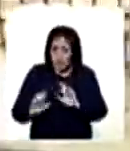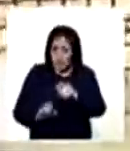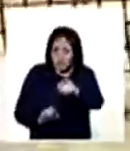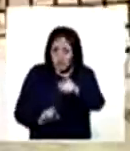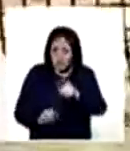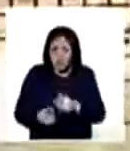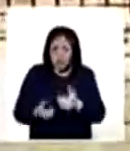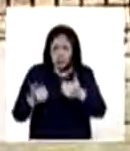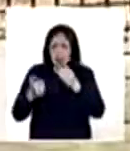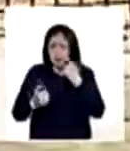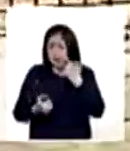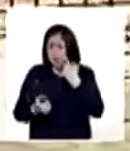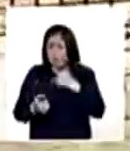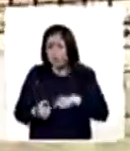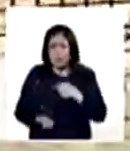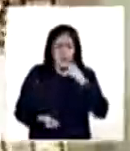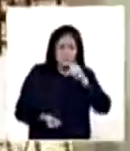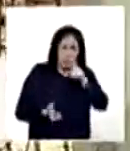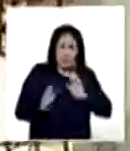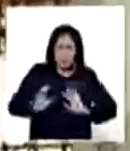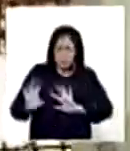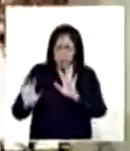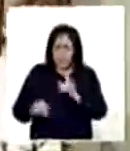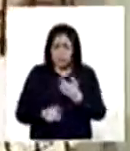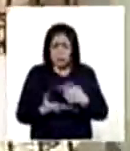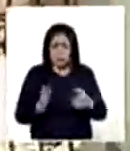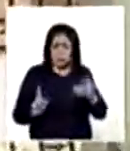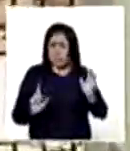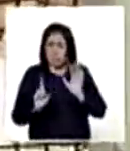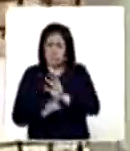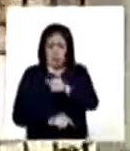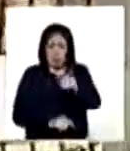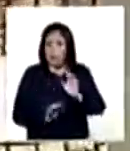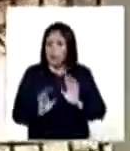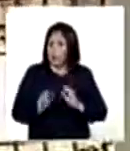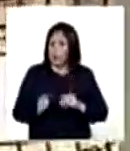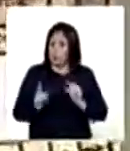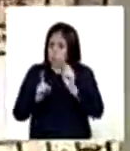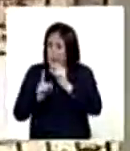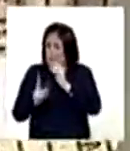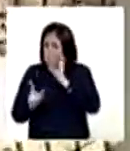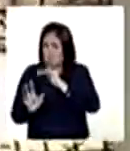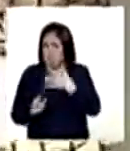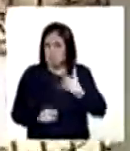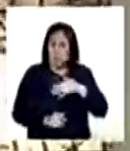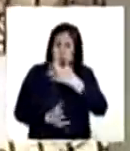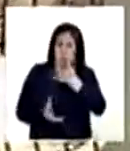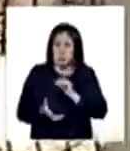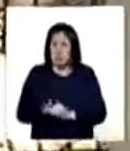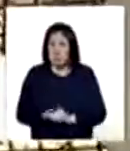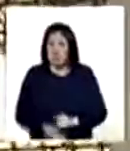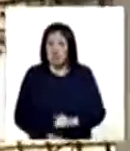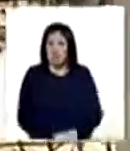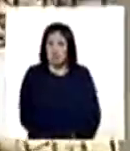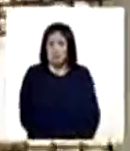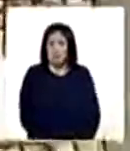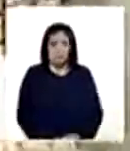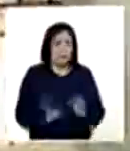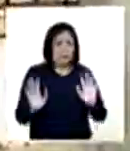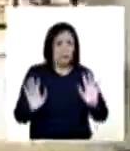le está empujando, ese hombre está empujándole a la mujer. La ha estado agrediendo, le sigue insultando. A